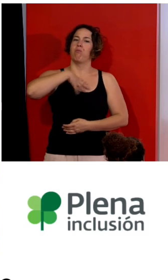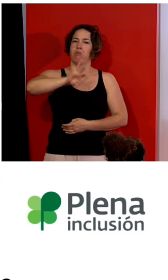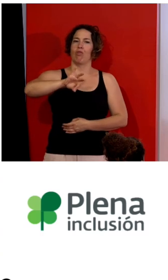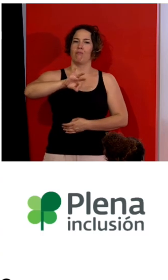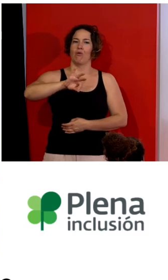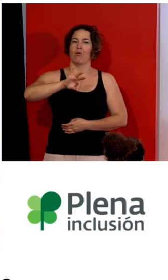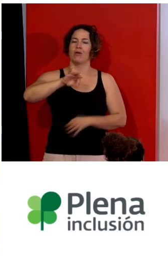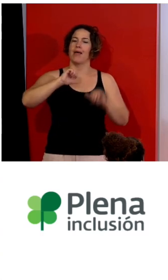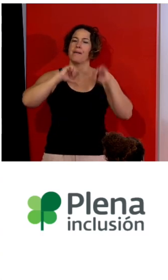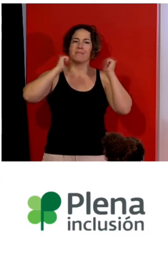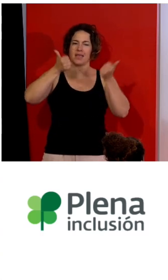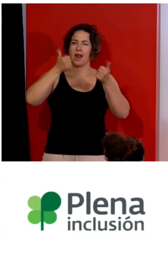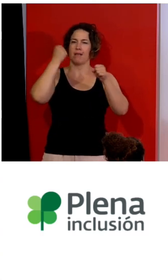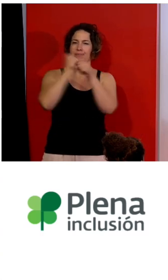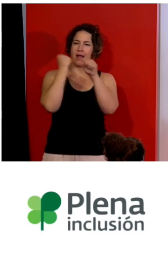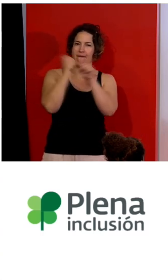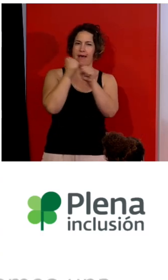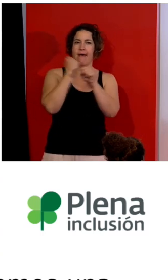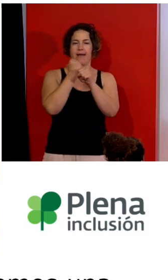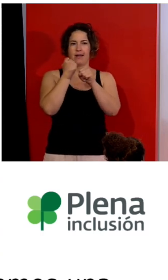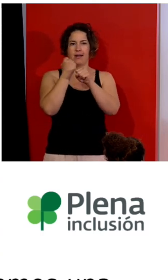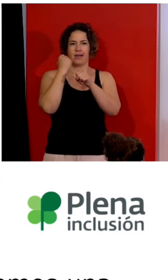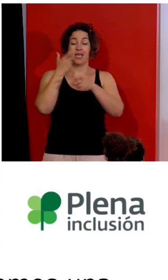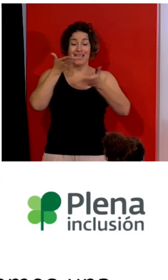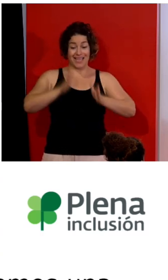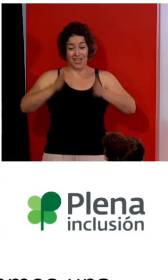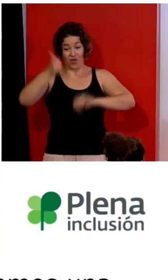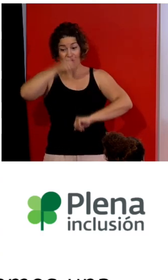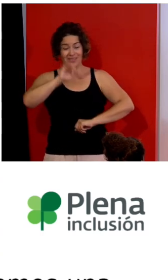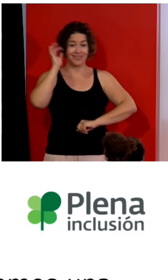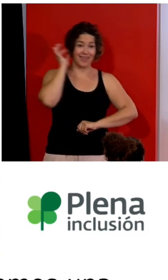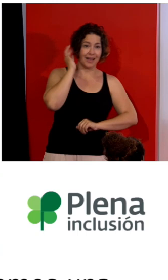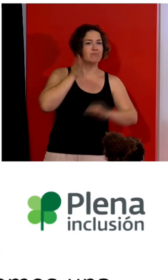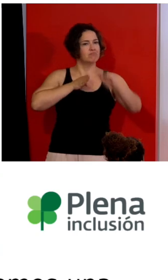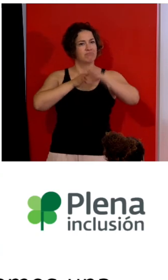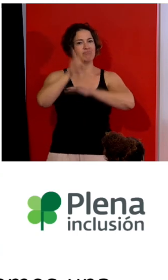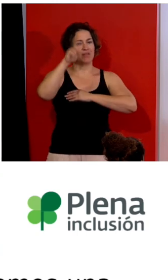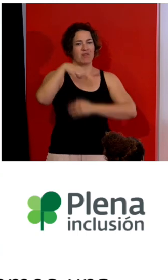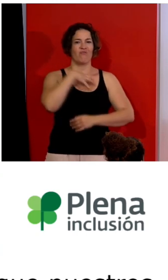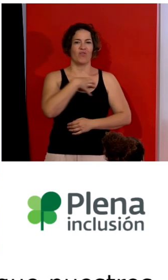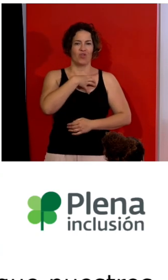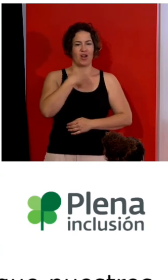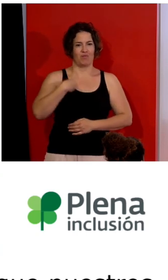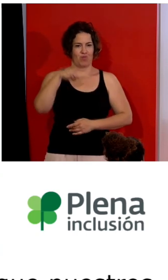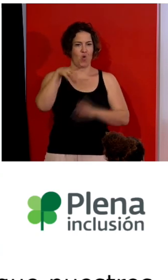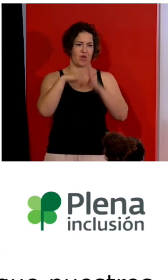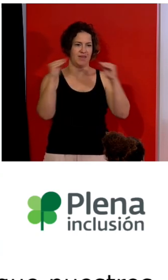de empezar a trabajar y que nuestros hijos y nuestras hijas puedan acceder también como funcionarios.